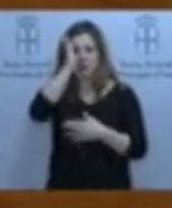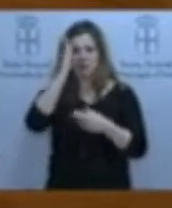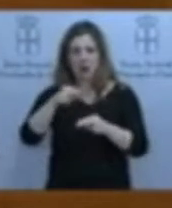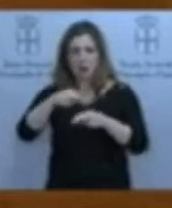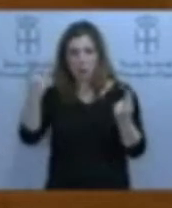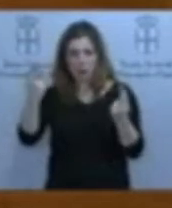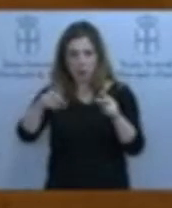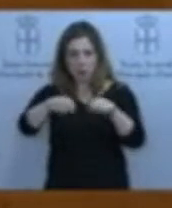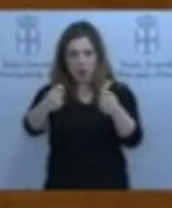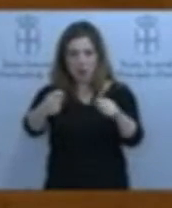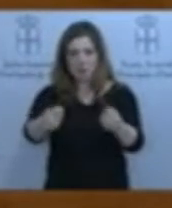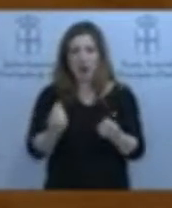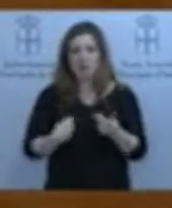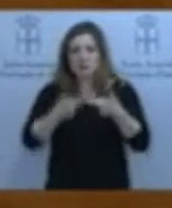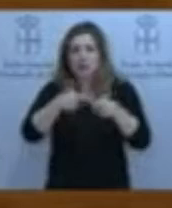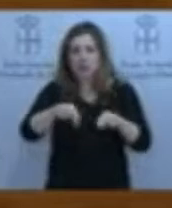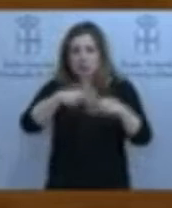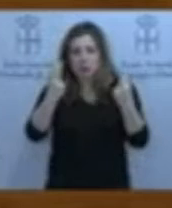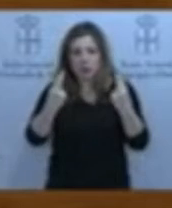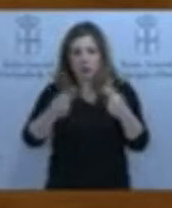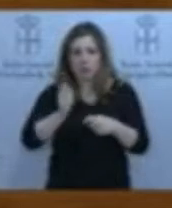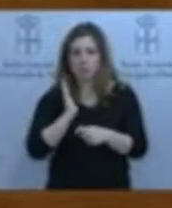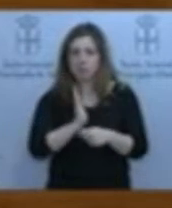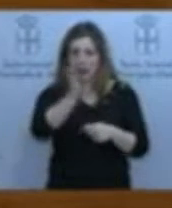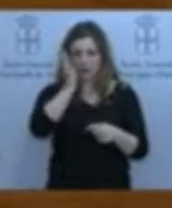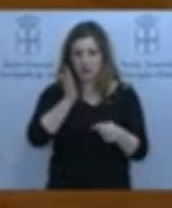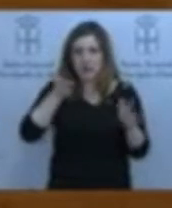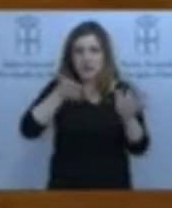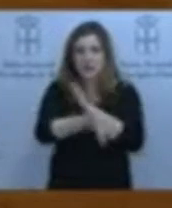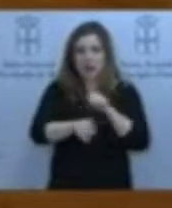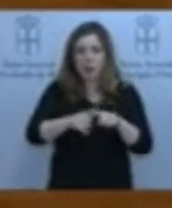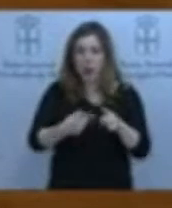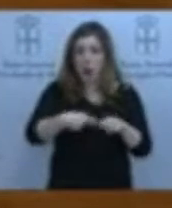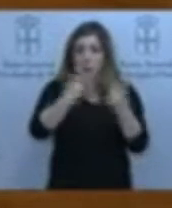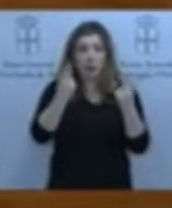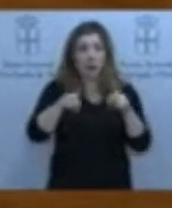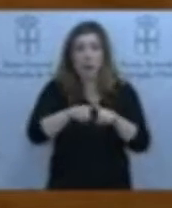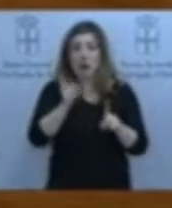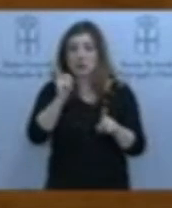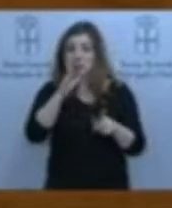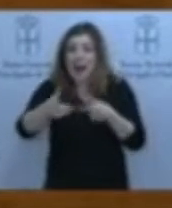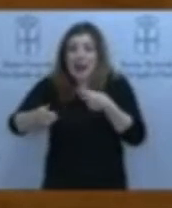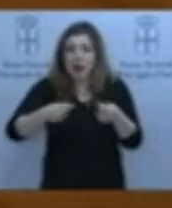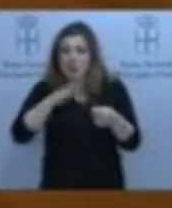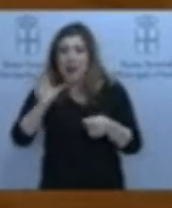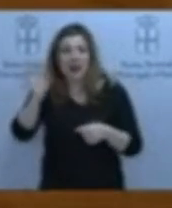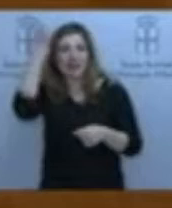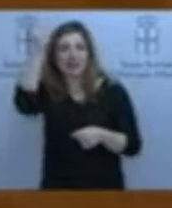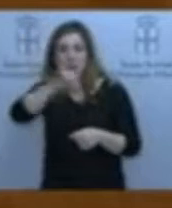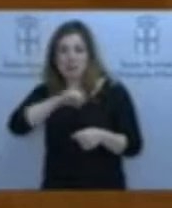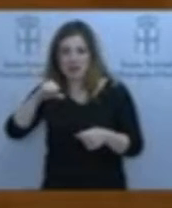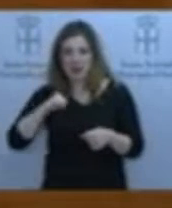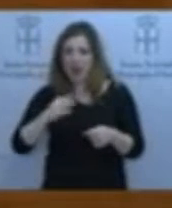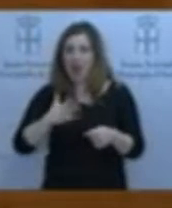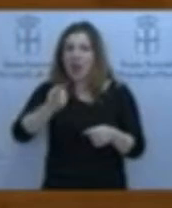por echar abajo el sector público, pasa por abrir la puerta de lo público como nicho de negocio para la iniciativa privada, donde se haga